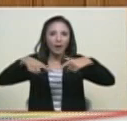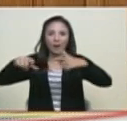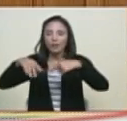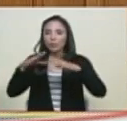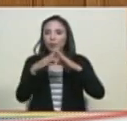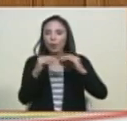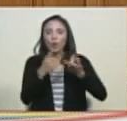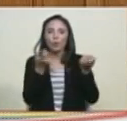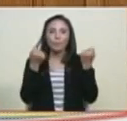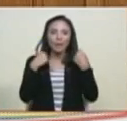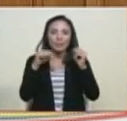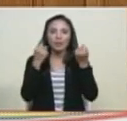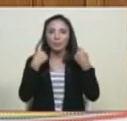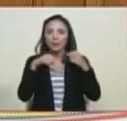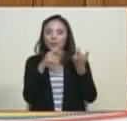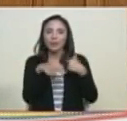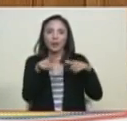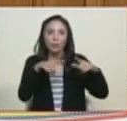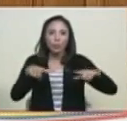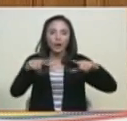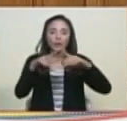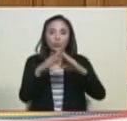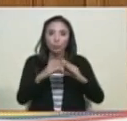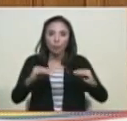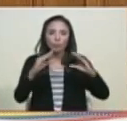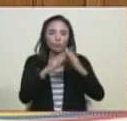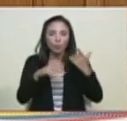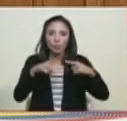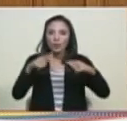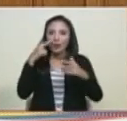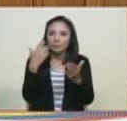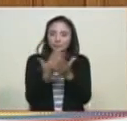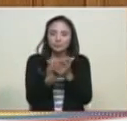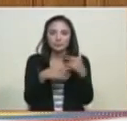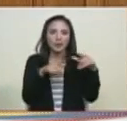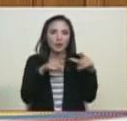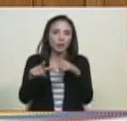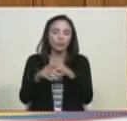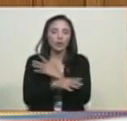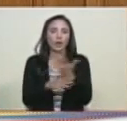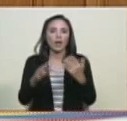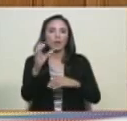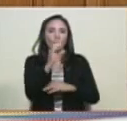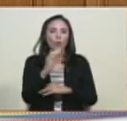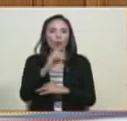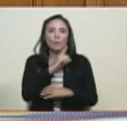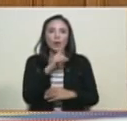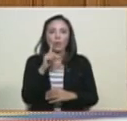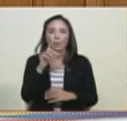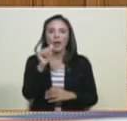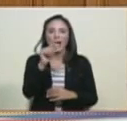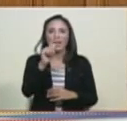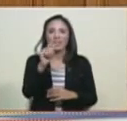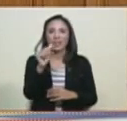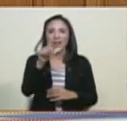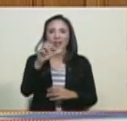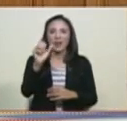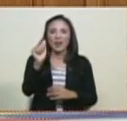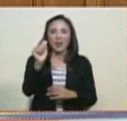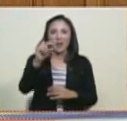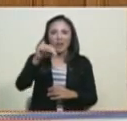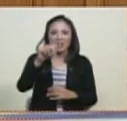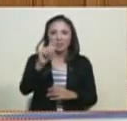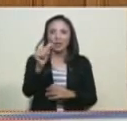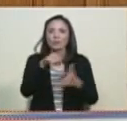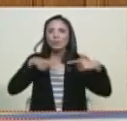fueron entrenados, en Colombia, en un lugar llamado Atalanta, una